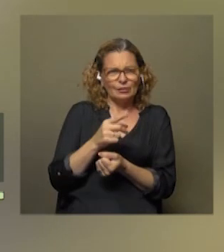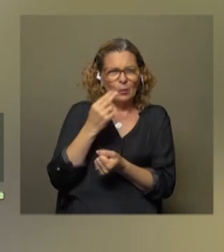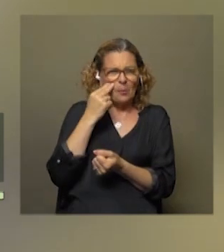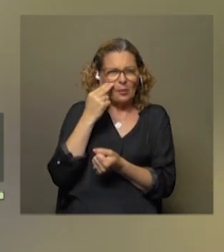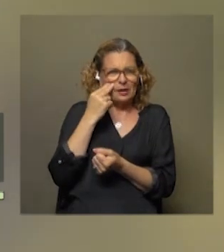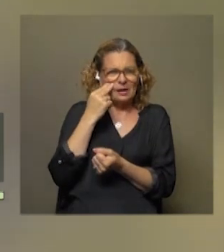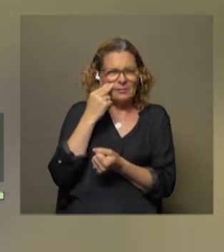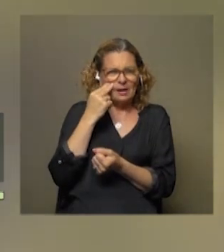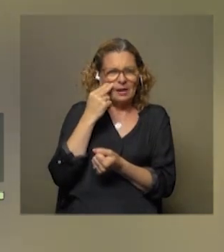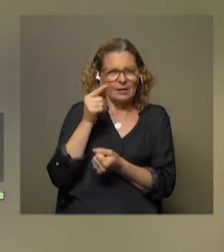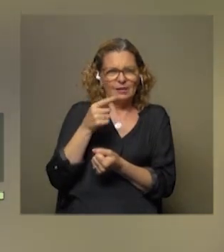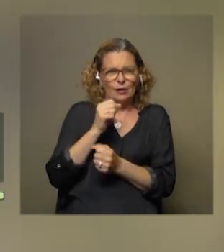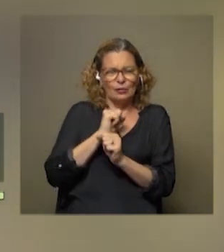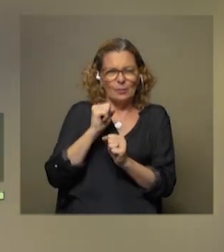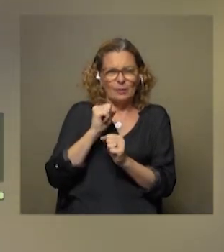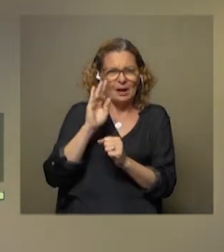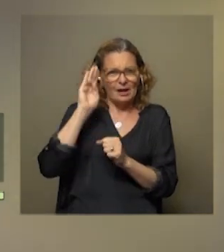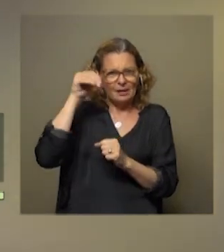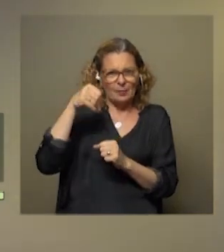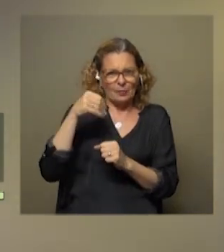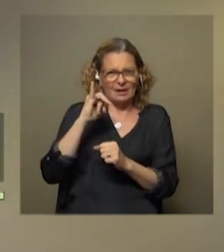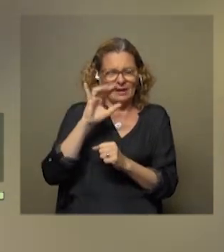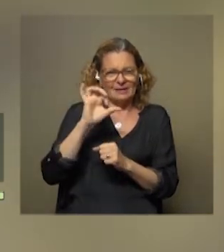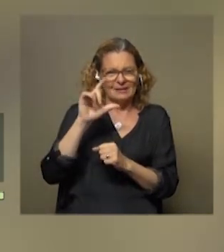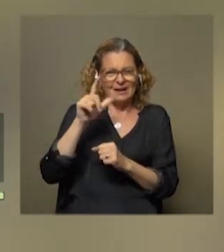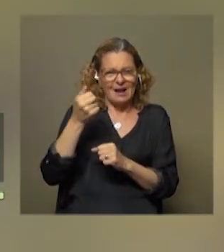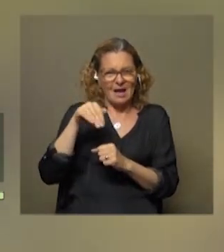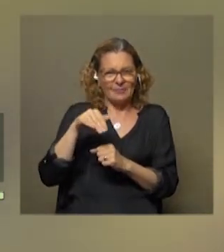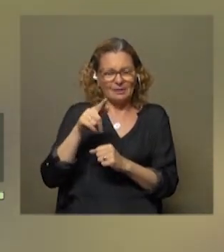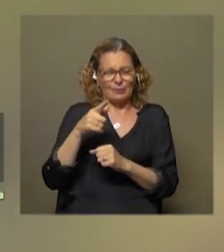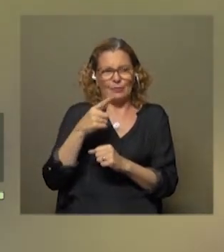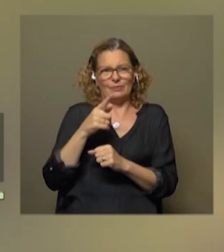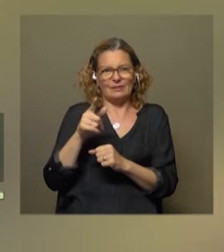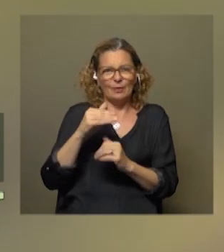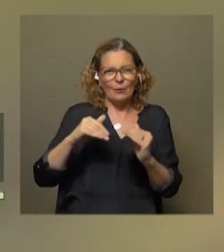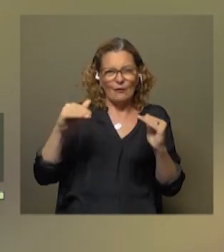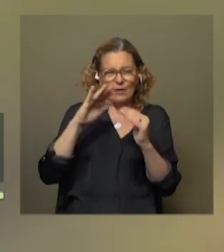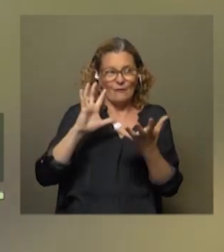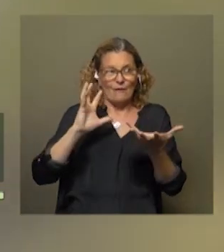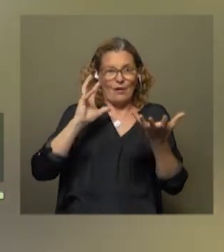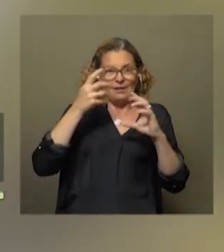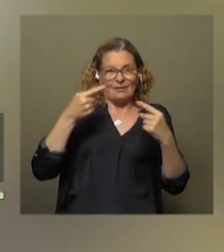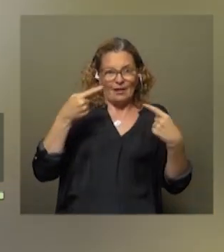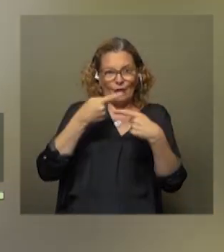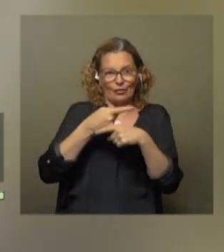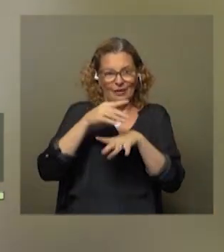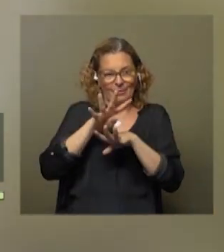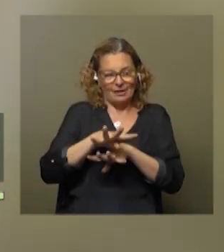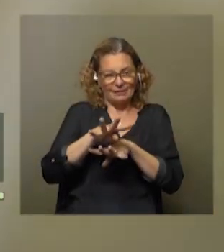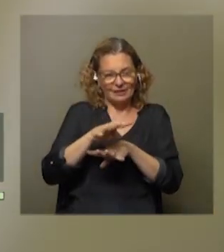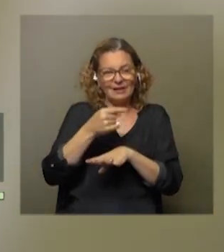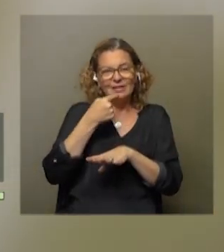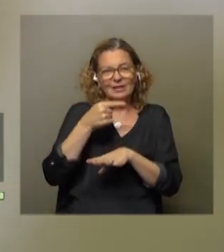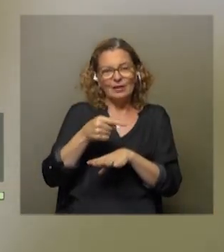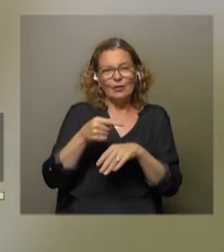delito cometido por los dirigentes de la República islámica y una significativa escalada del nivel de violencia contra los manifestantes y